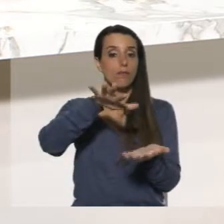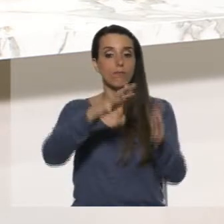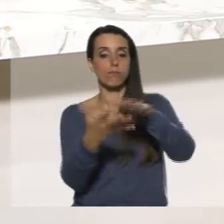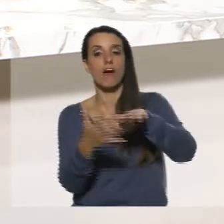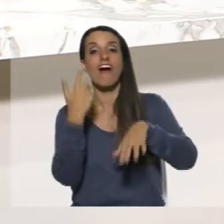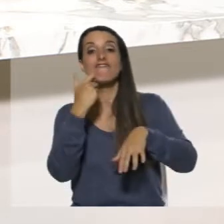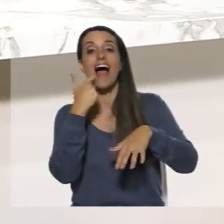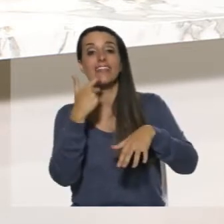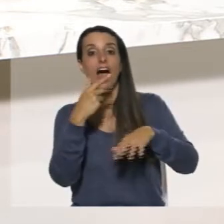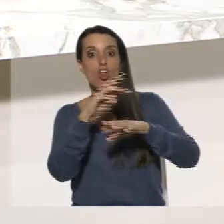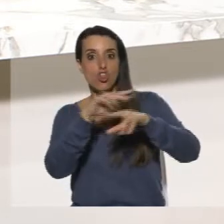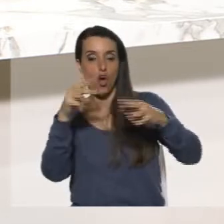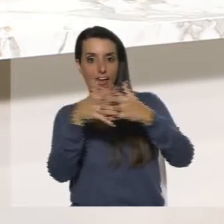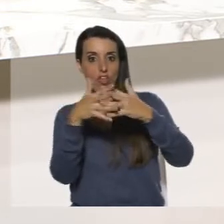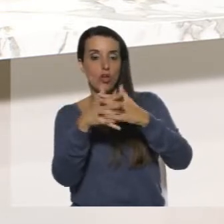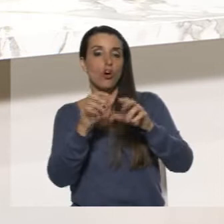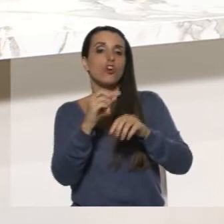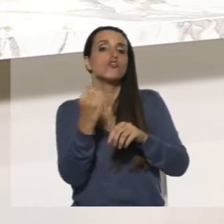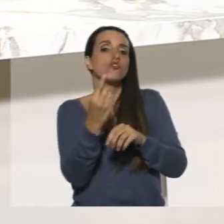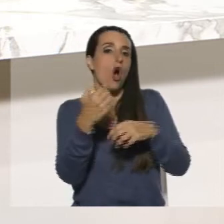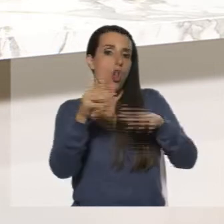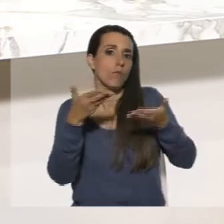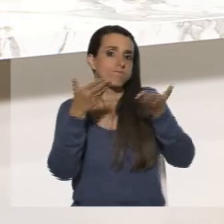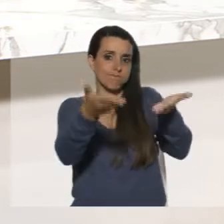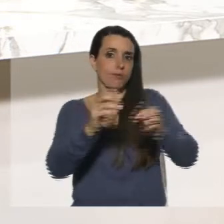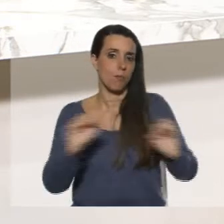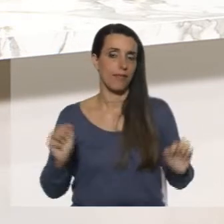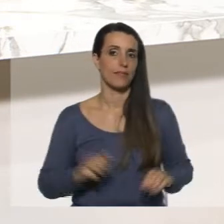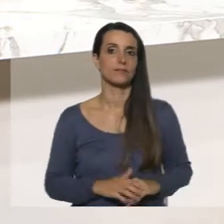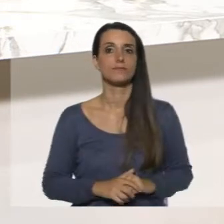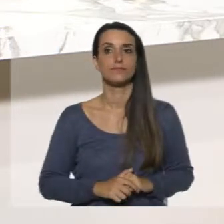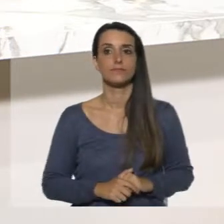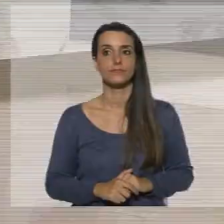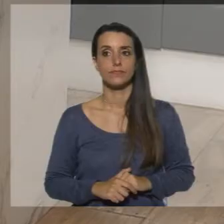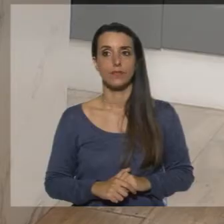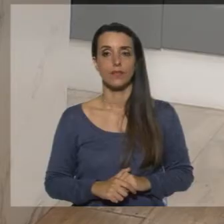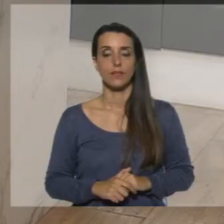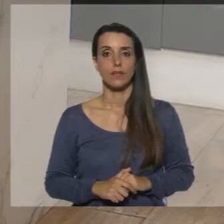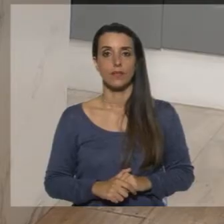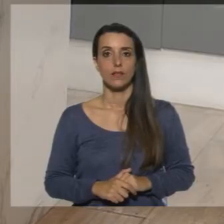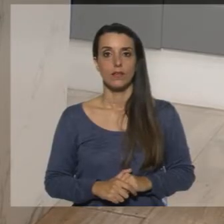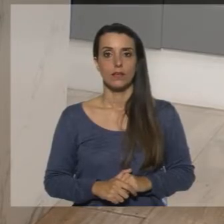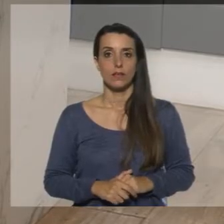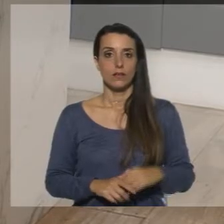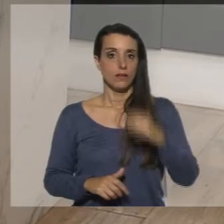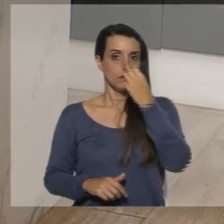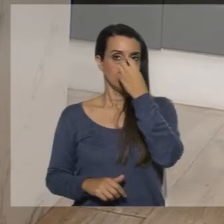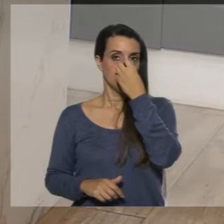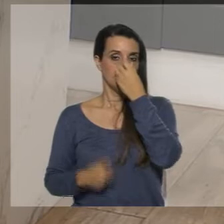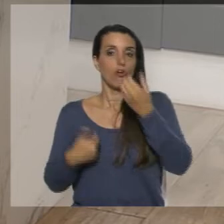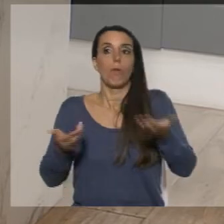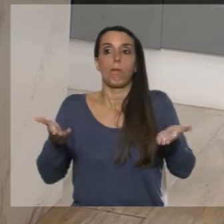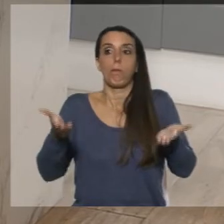doradito, lo que podés hacer es ponerlo a dorar un poquito solo después. Pero maravilloso. ¿Ah? Muy bien. Te evitas todo este equilibrio que estoy haciendo